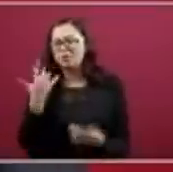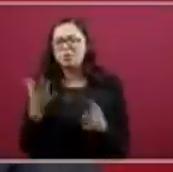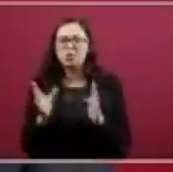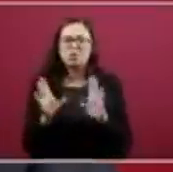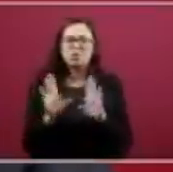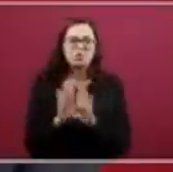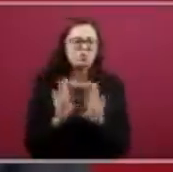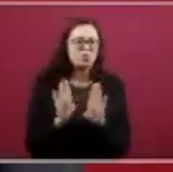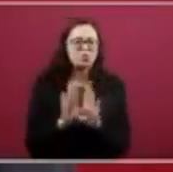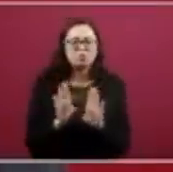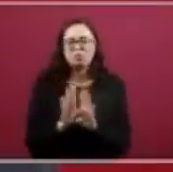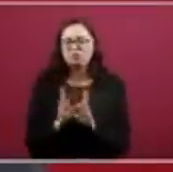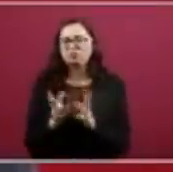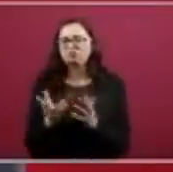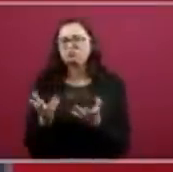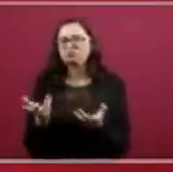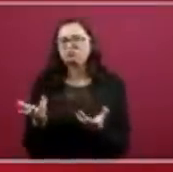utilizar